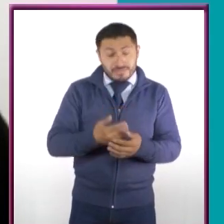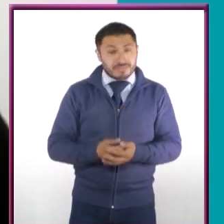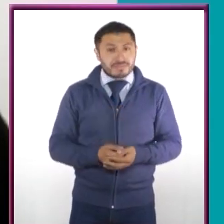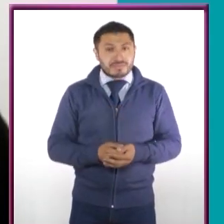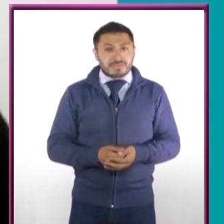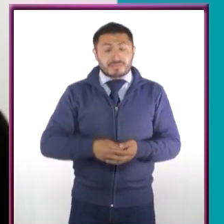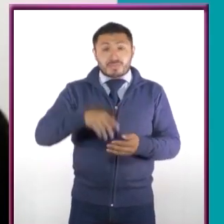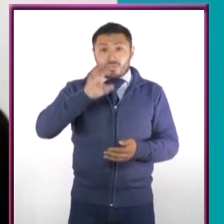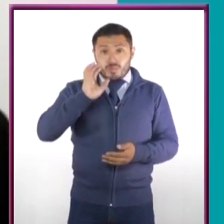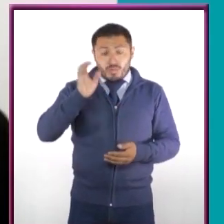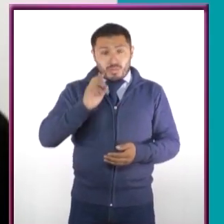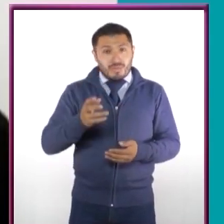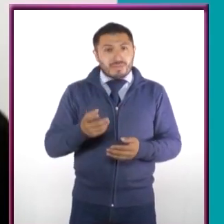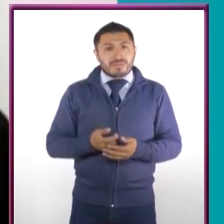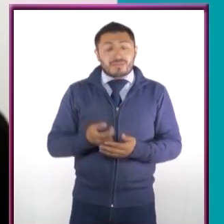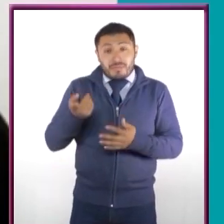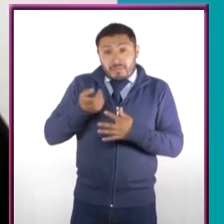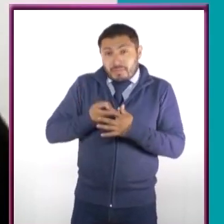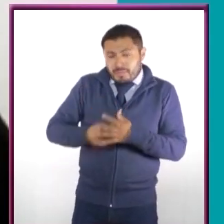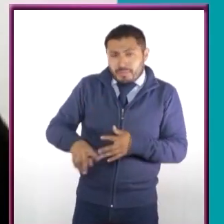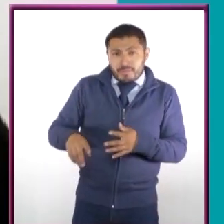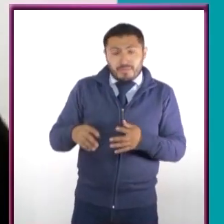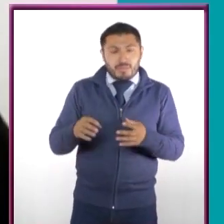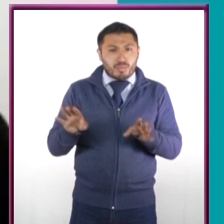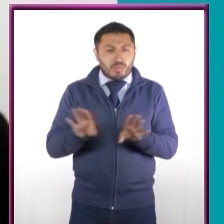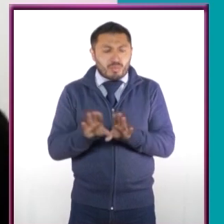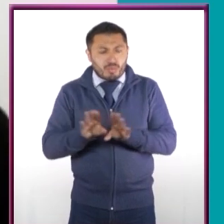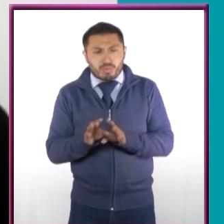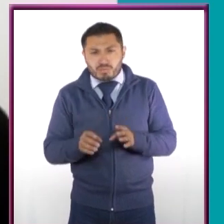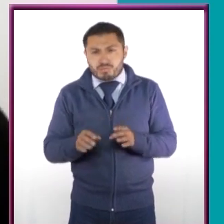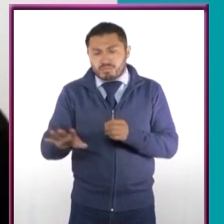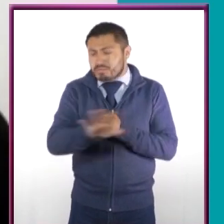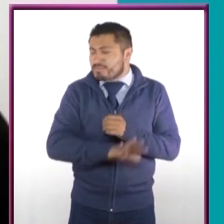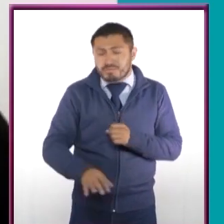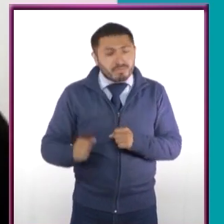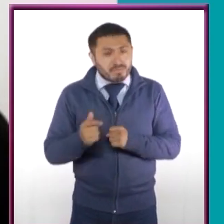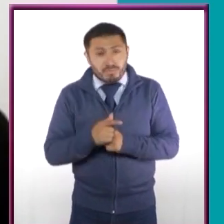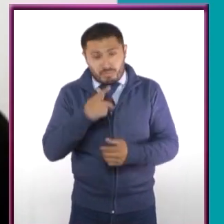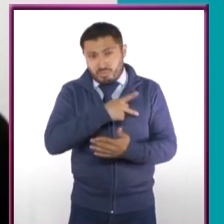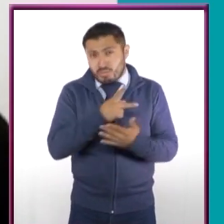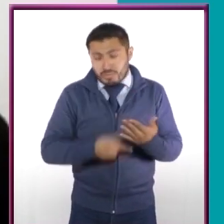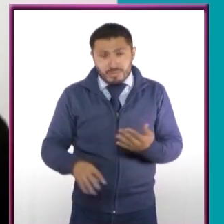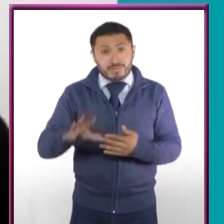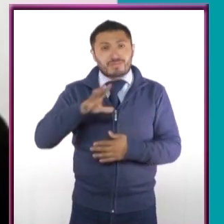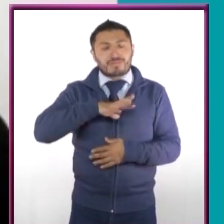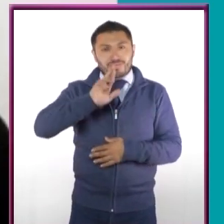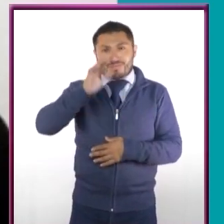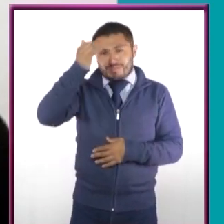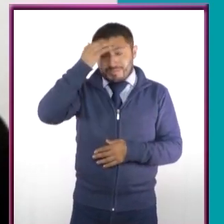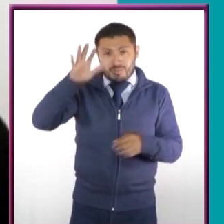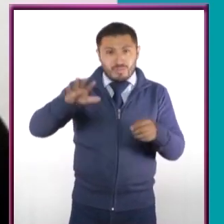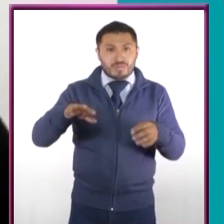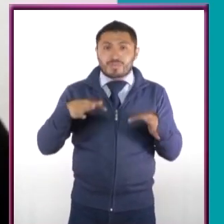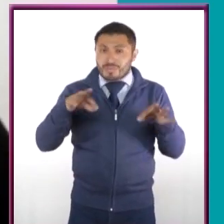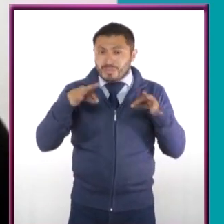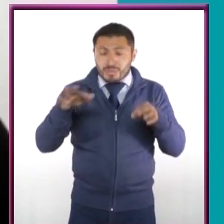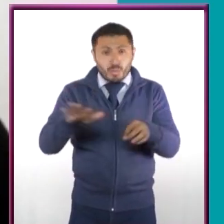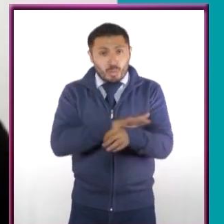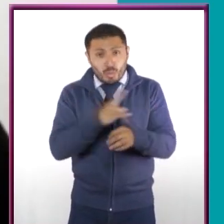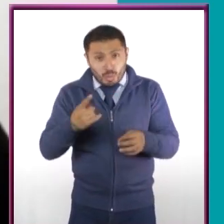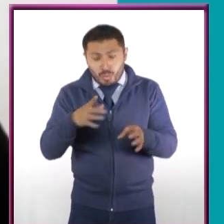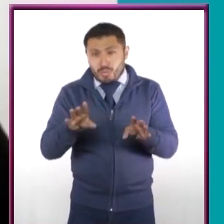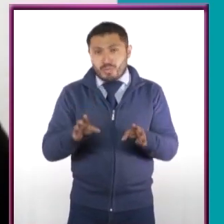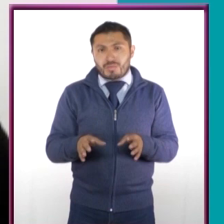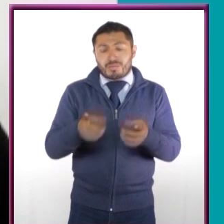Primeramente, cuando el programa era una acción, se obtuvo un reconocimiento justamente por la parte